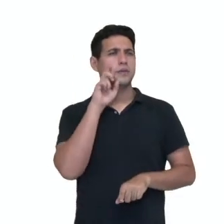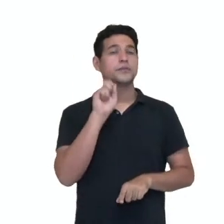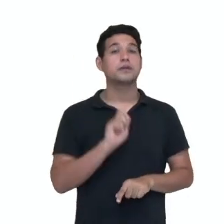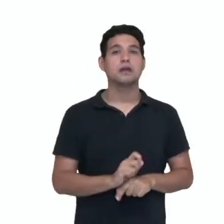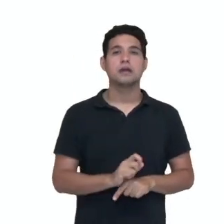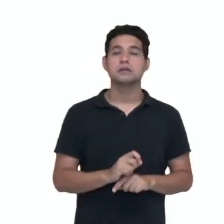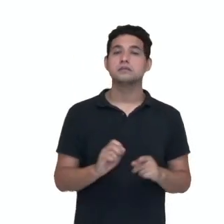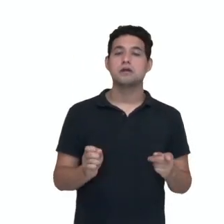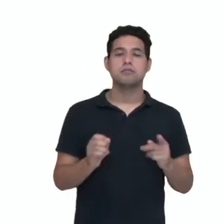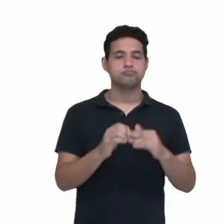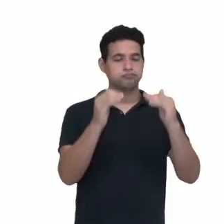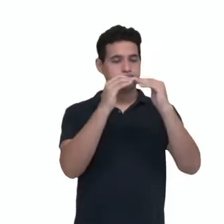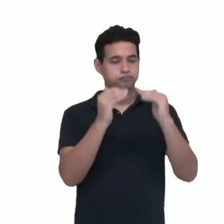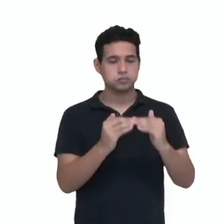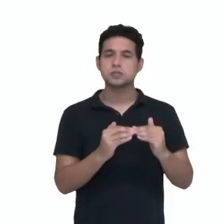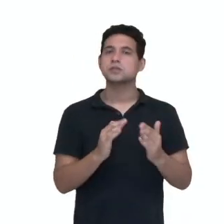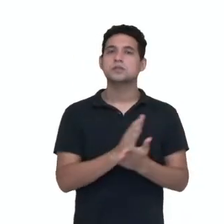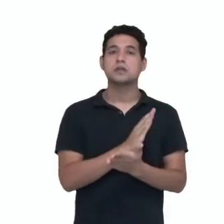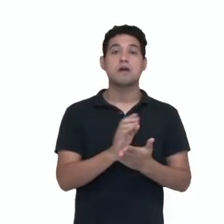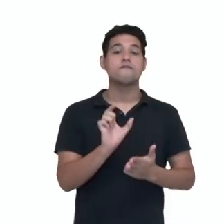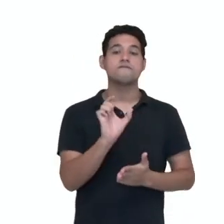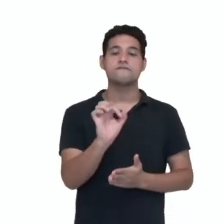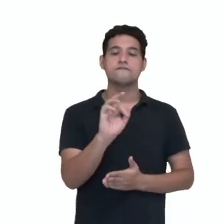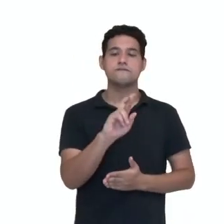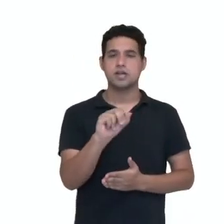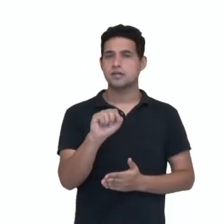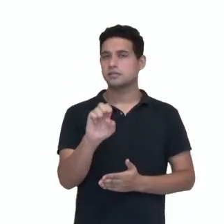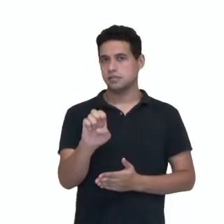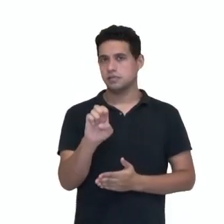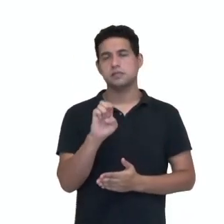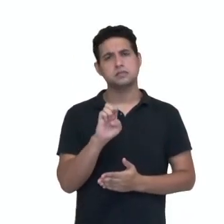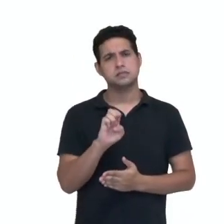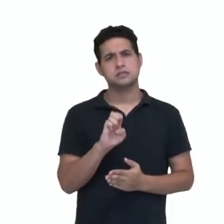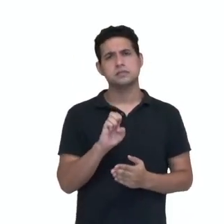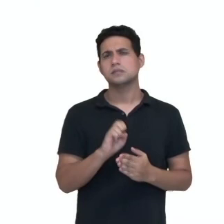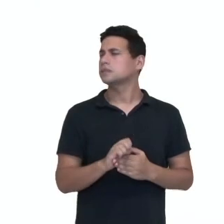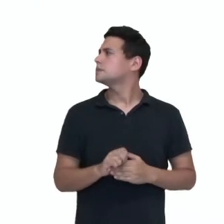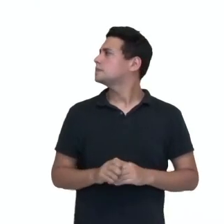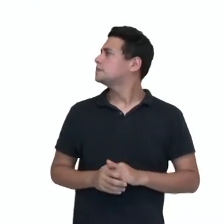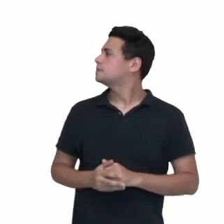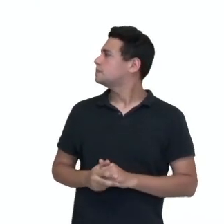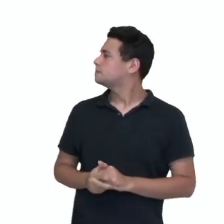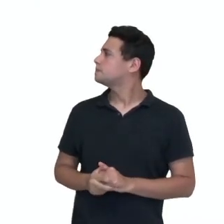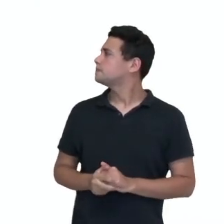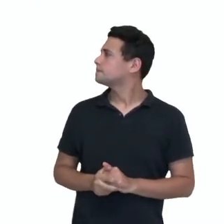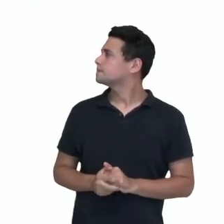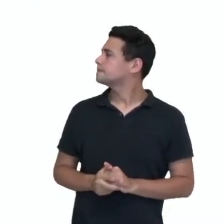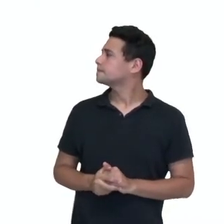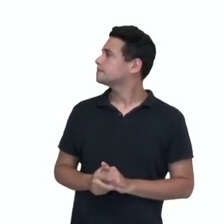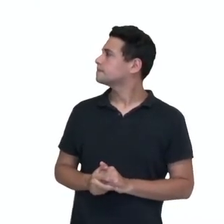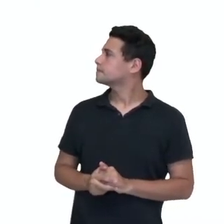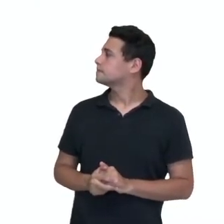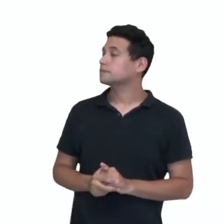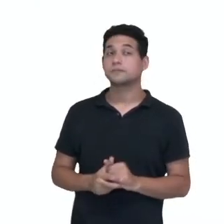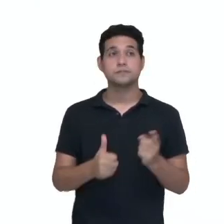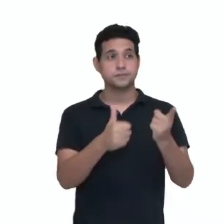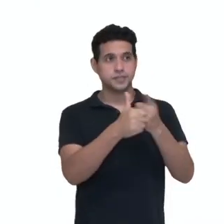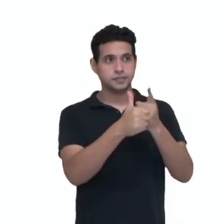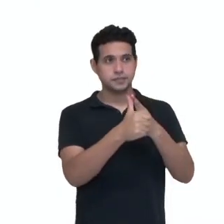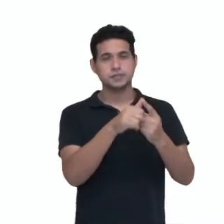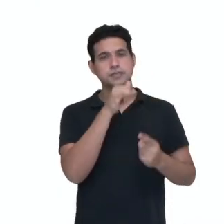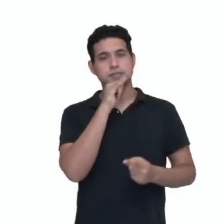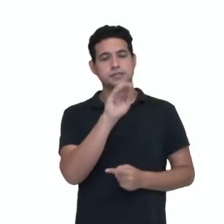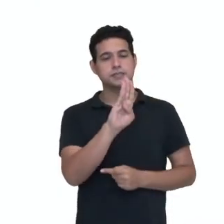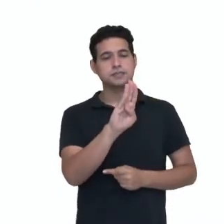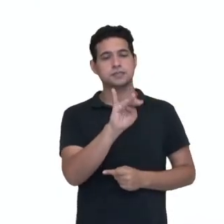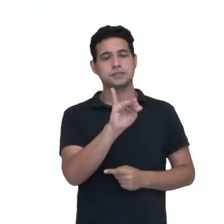conjunciones coordinantes de acuerdo con la frase así que, bien, pero así que. Primera, bien